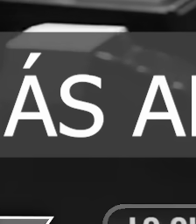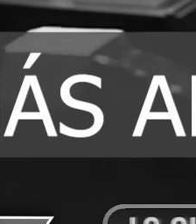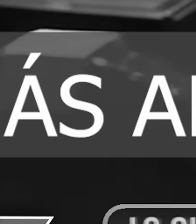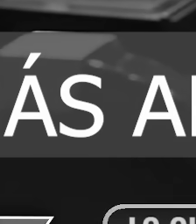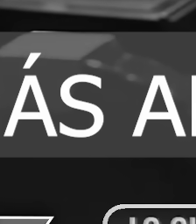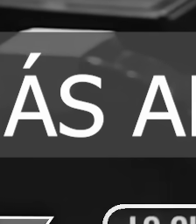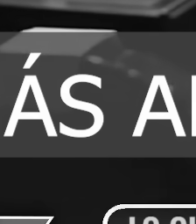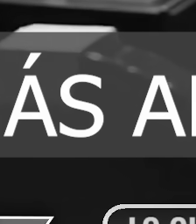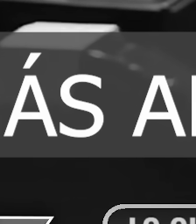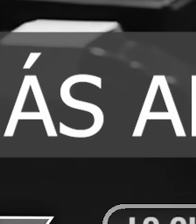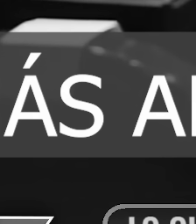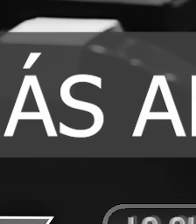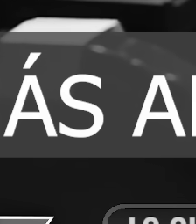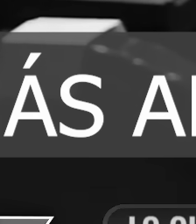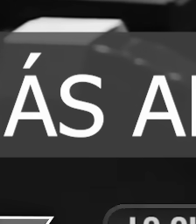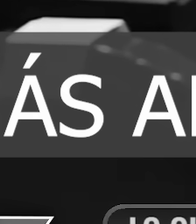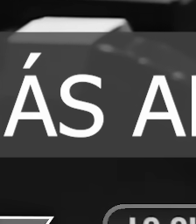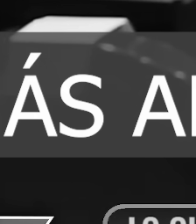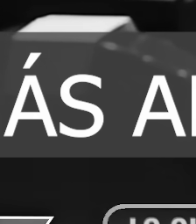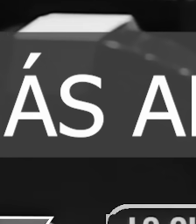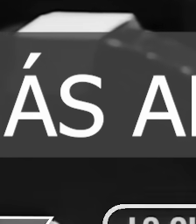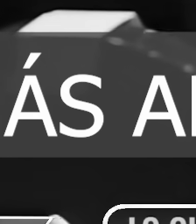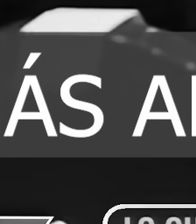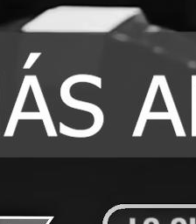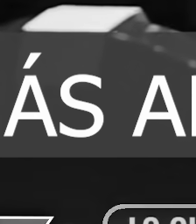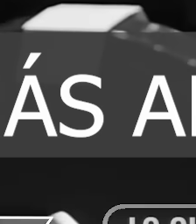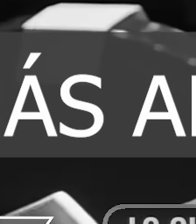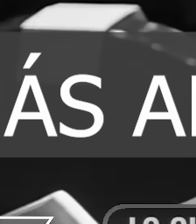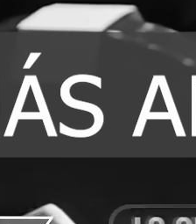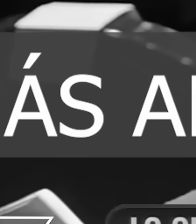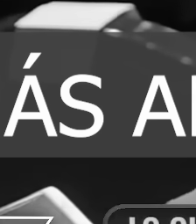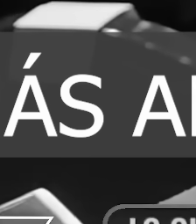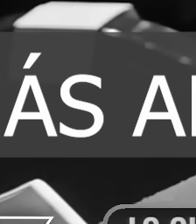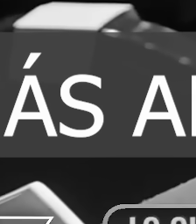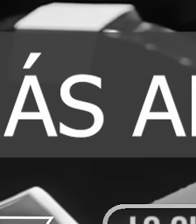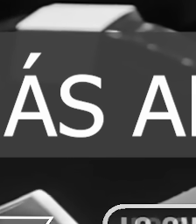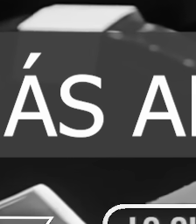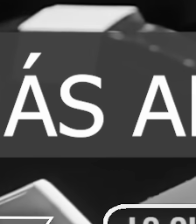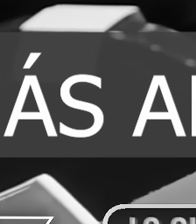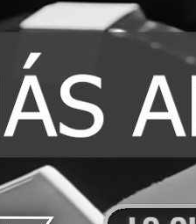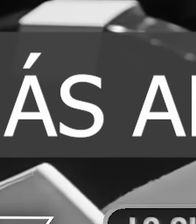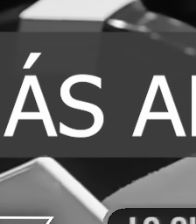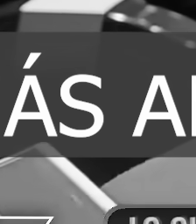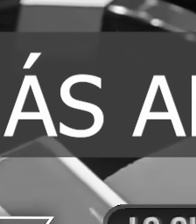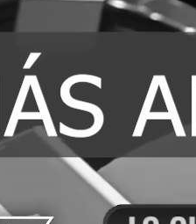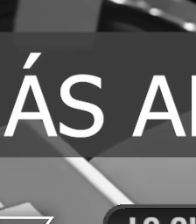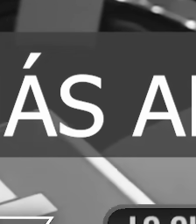este último pues es año un acto de provocación vil por parte del Partido Acción Nacional